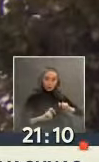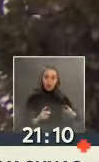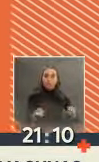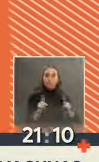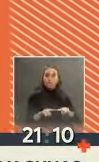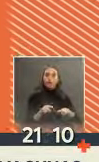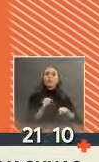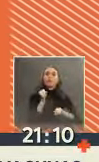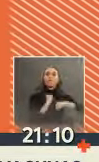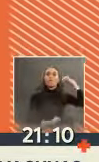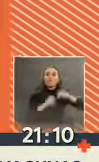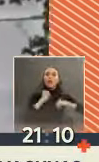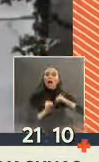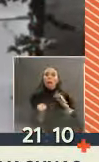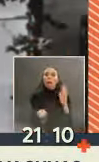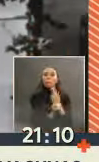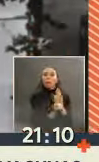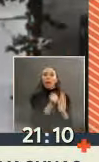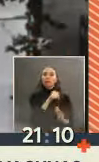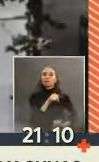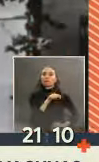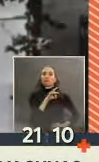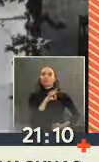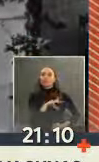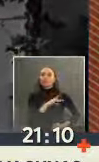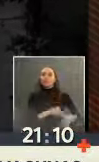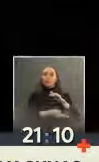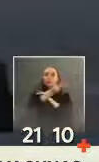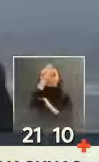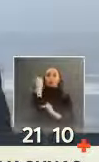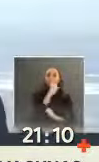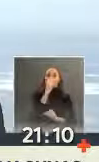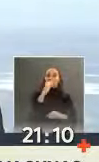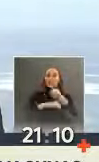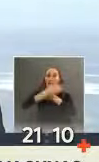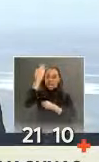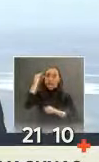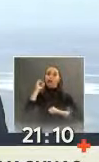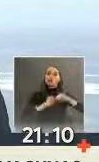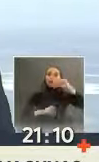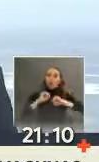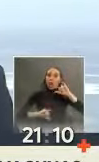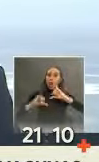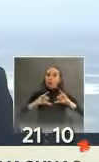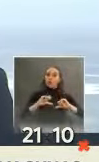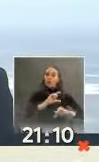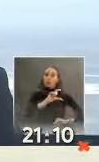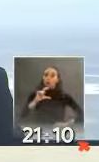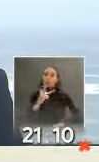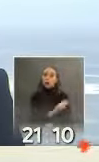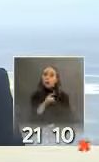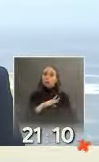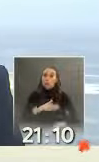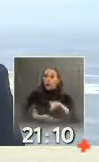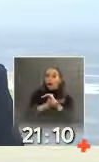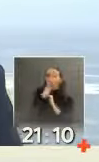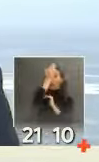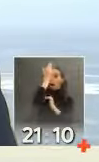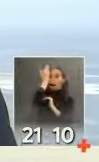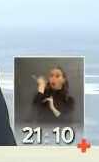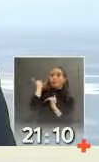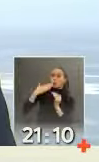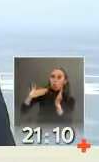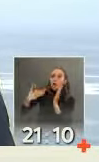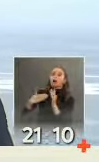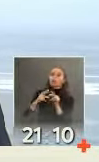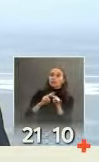trabajo manufacturero que en Chile se hizo durante 100 años. Tenemos que retomar una senda que teníamos en Chile